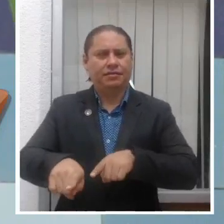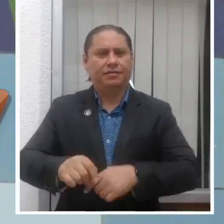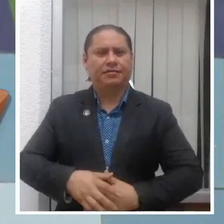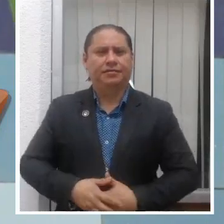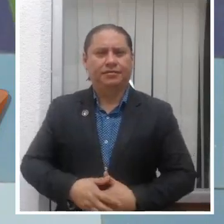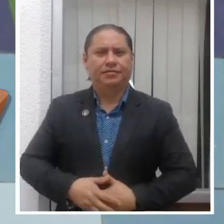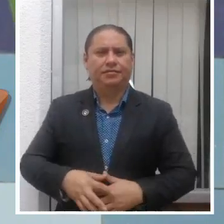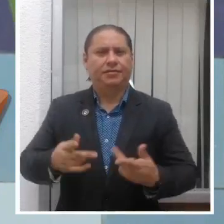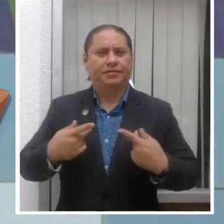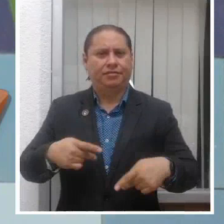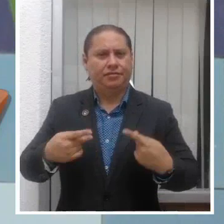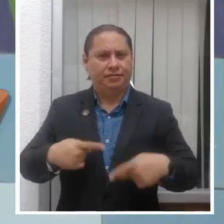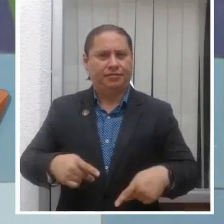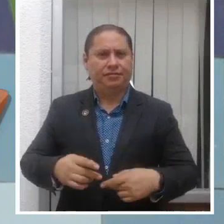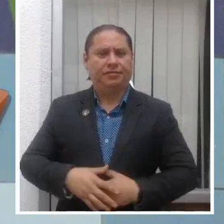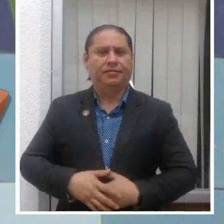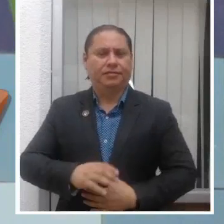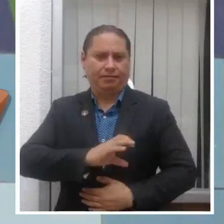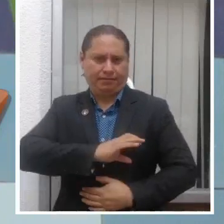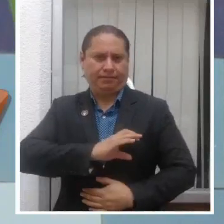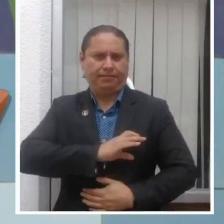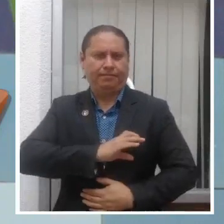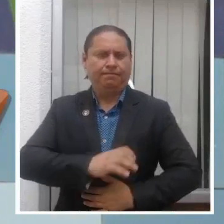y a la gente que me quiere.